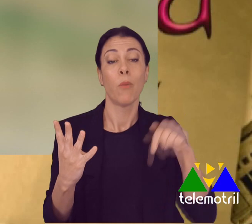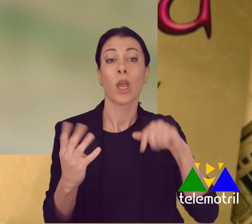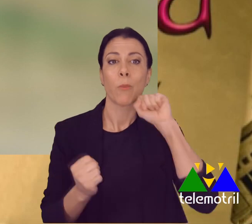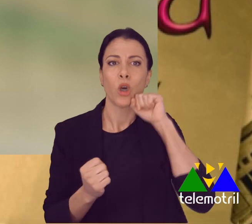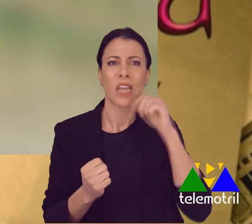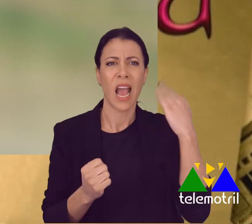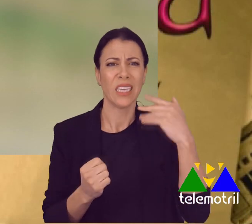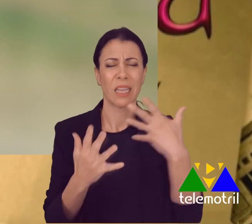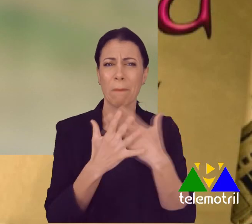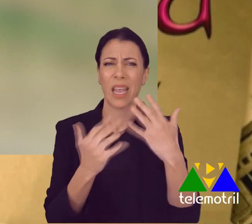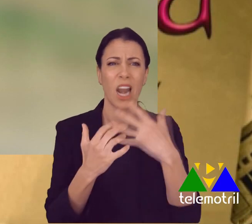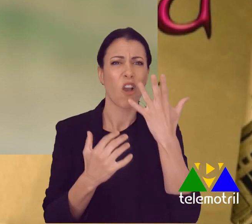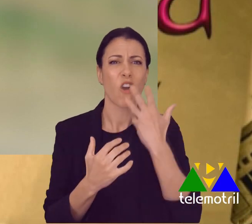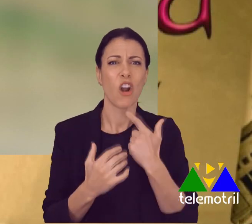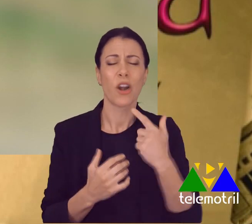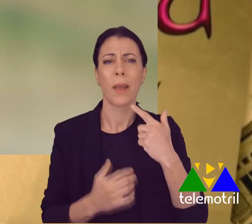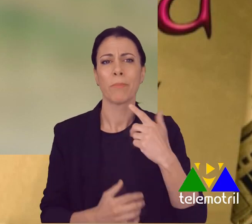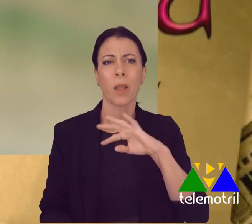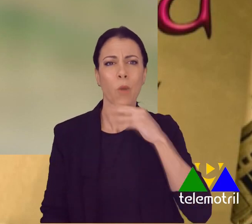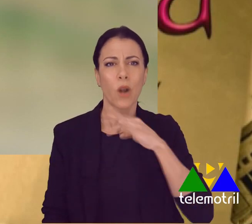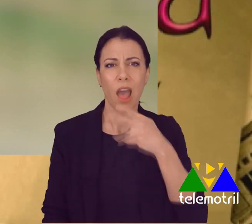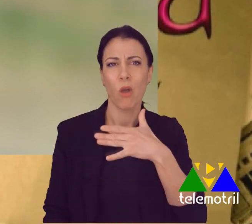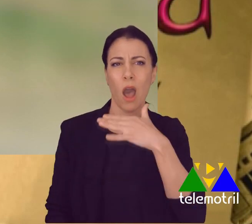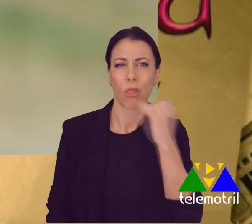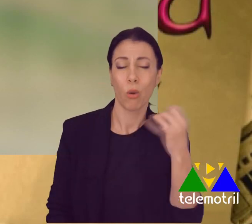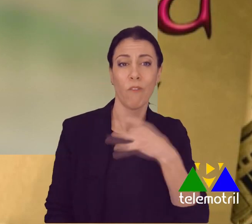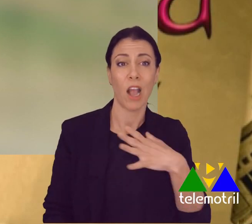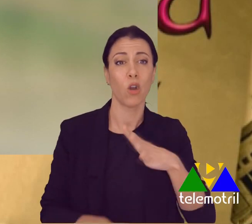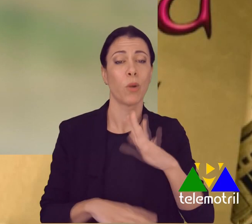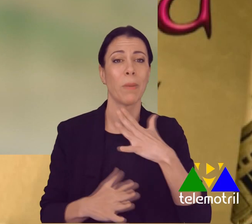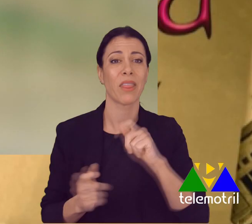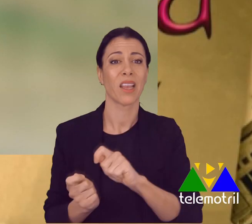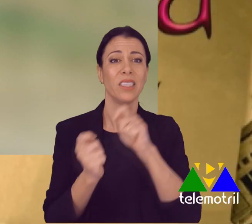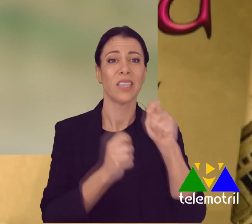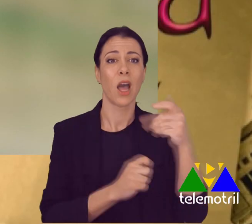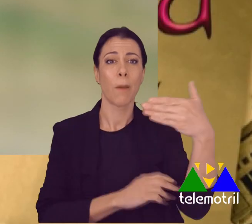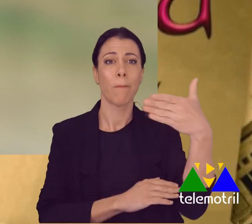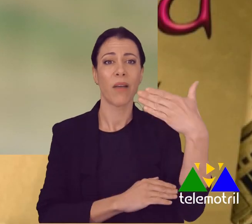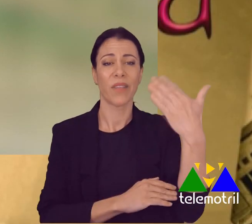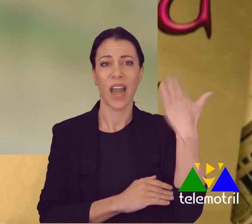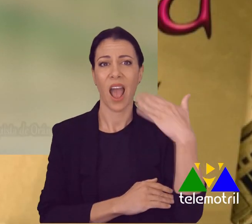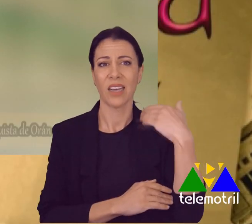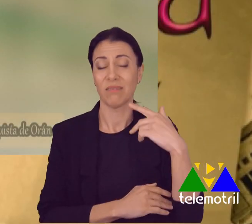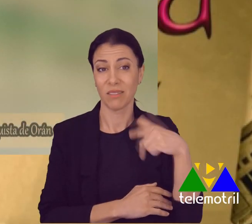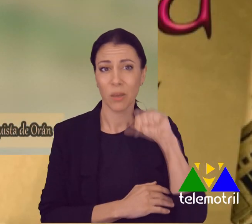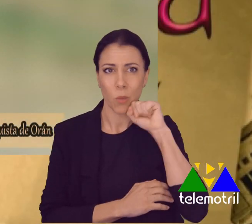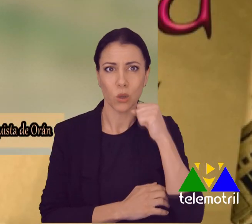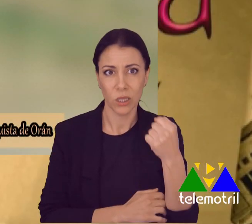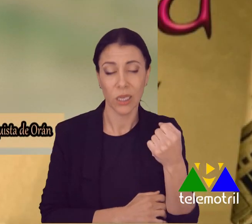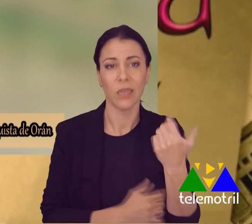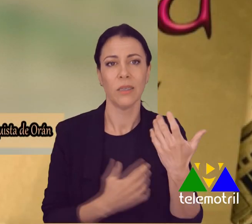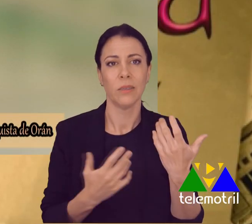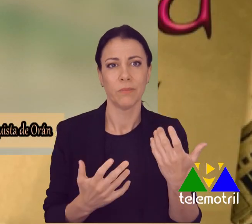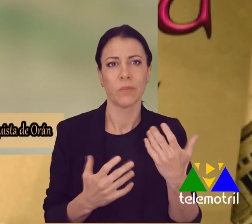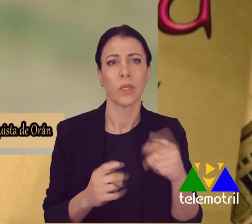bandera morada, roja, porque es la bandera que nos concede a los motrileños, a la ciudad de Motril, el emperador Carlos. Oscuro, ¿no? Sí, sí,